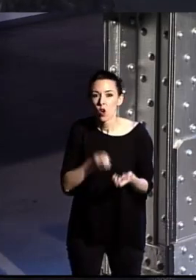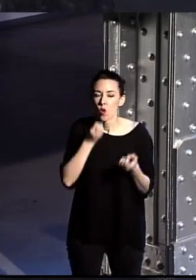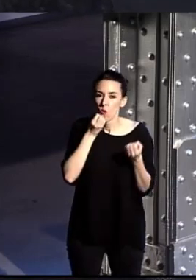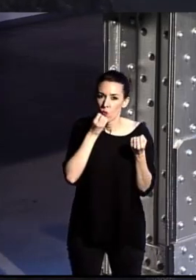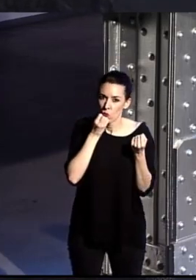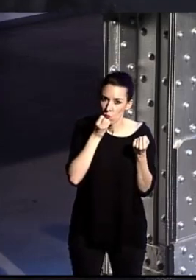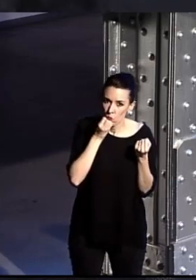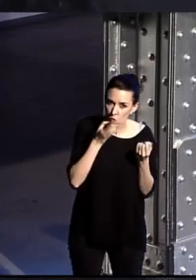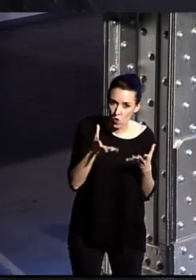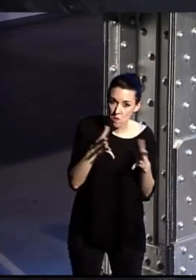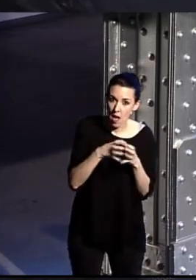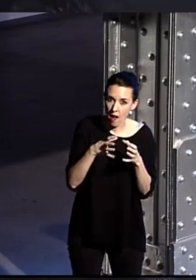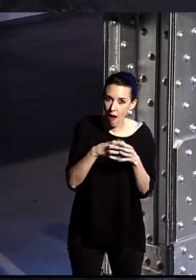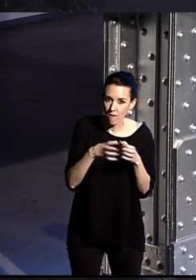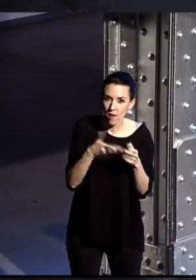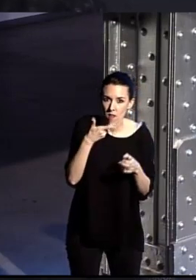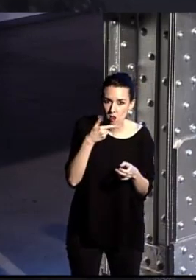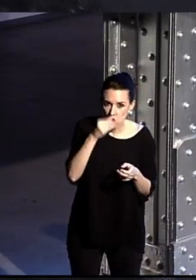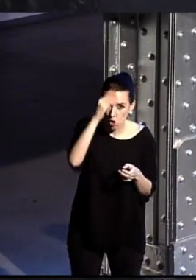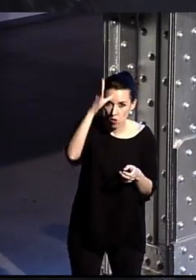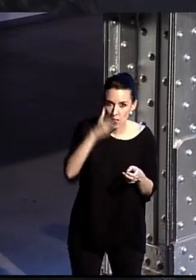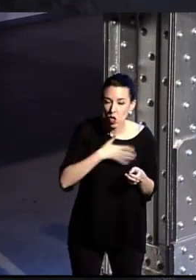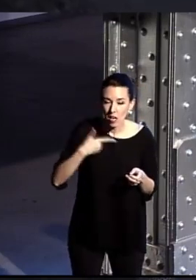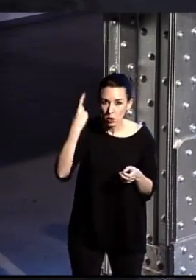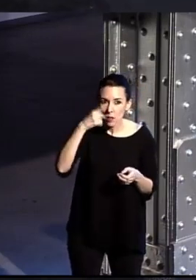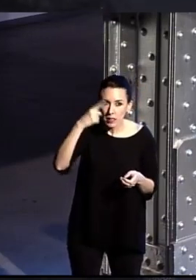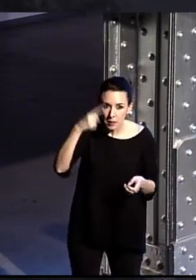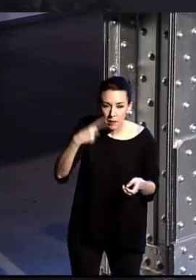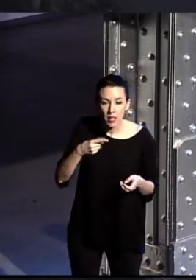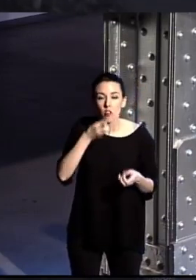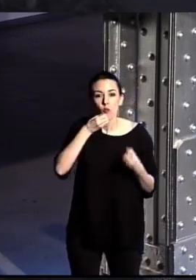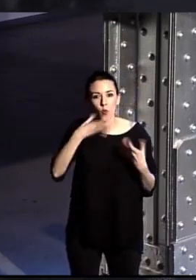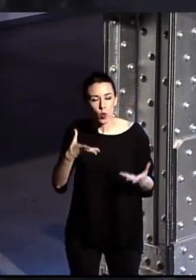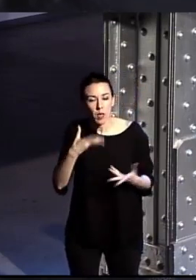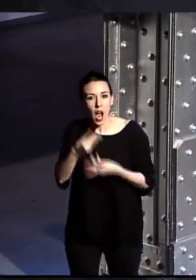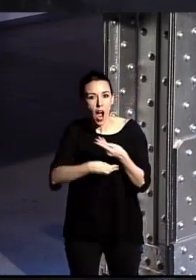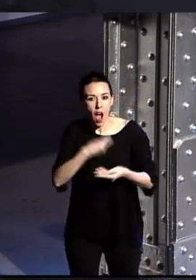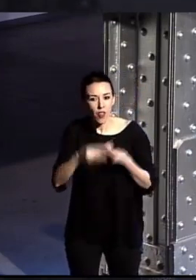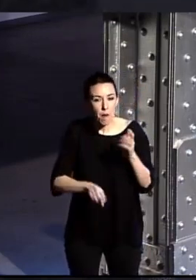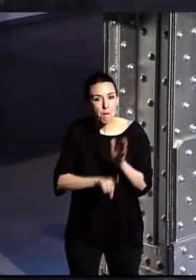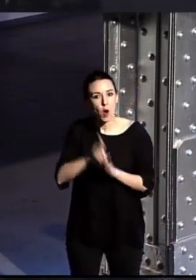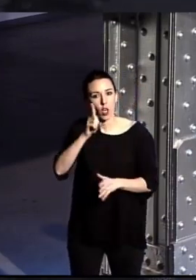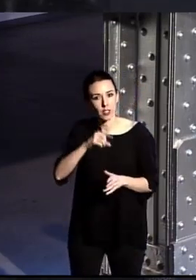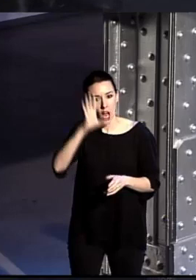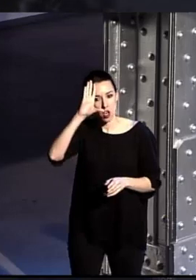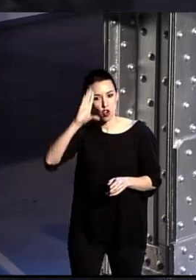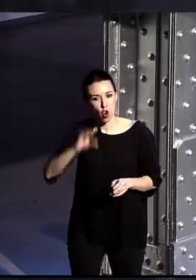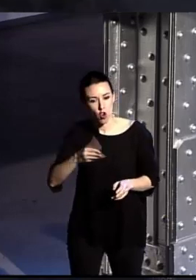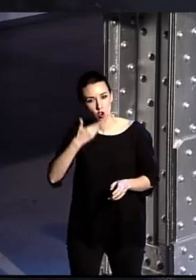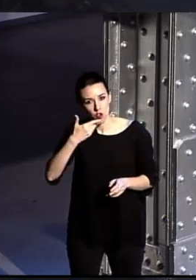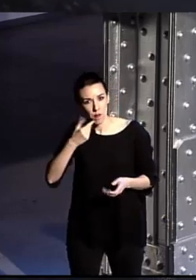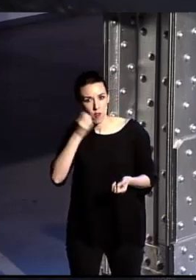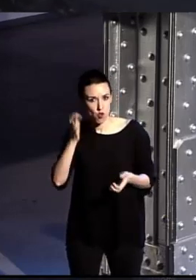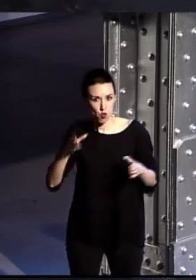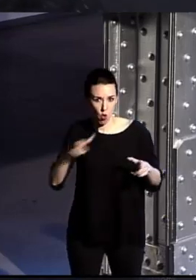bien el afán de conocimiento, está muy bien que queramos saber, está muy bien hacer progresar el conocimiento de la humanidad, y está muy